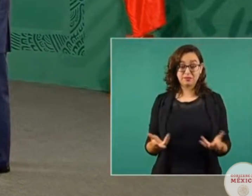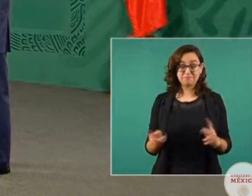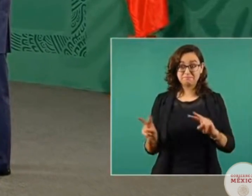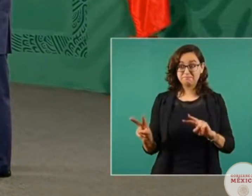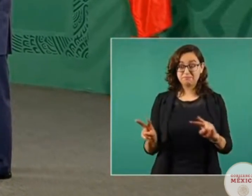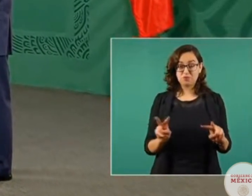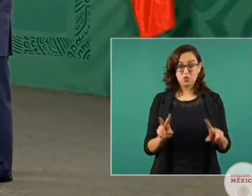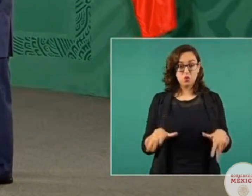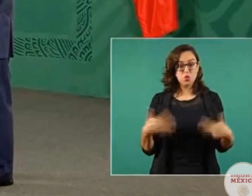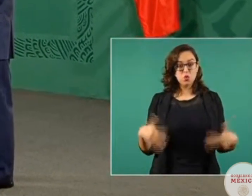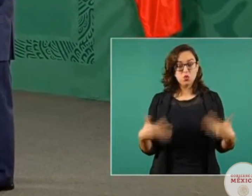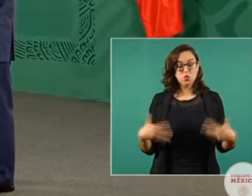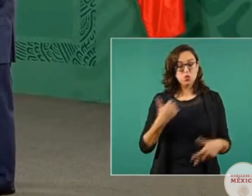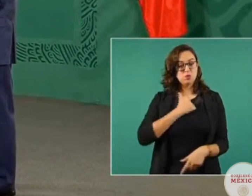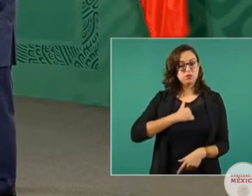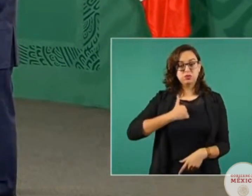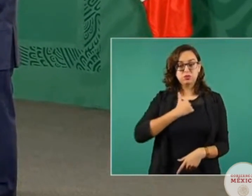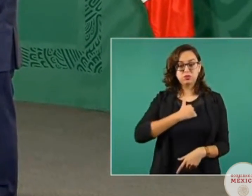lamentable.